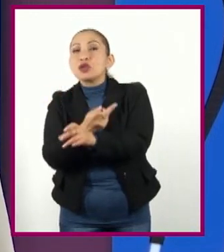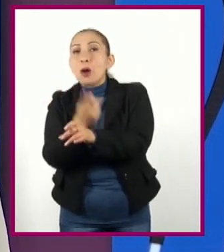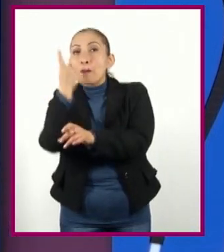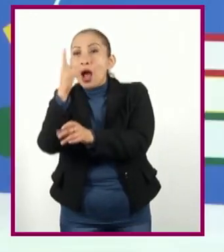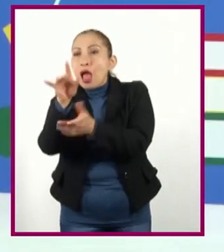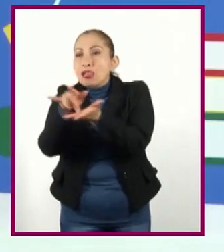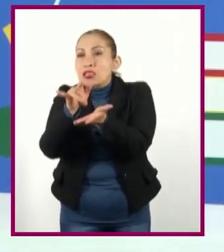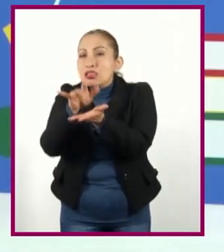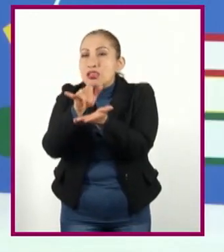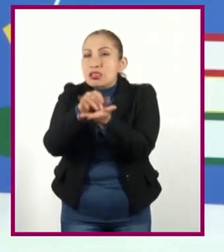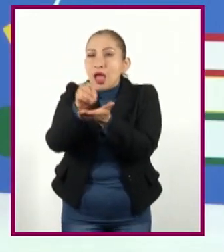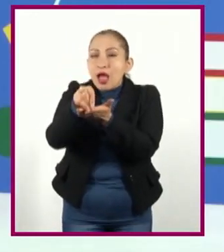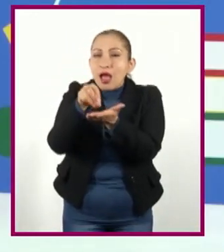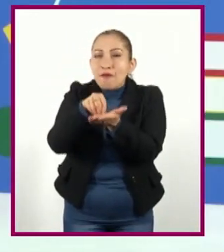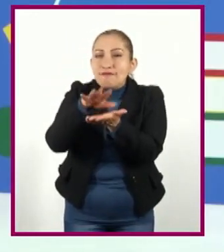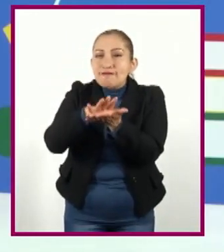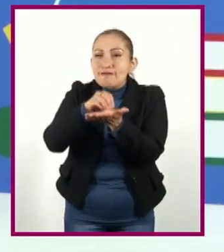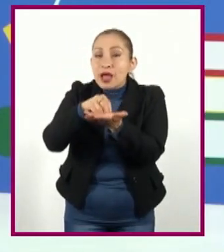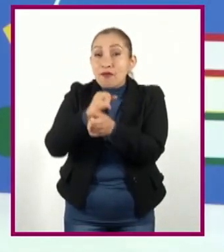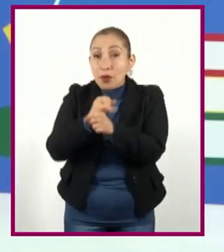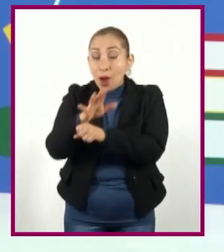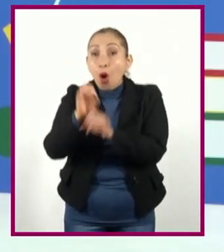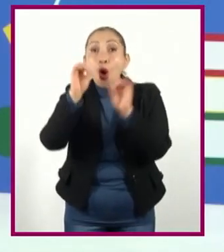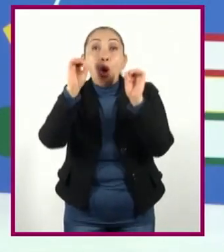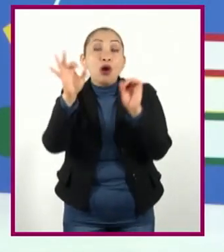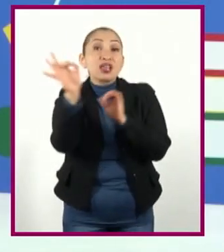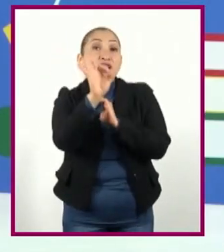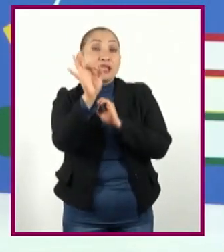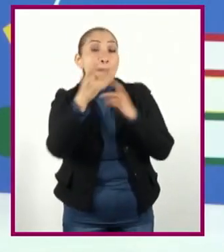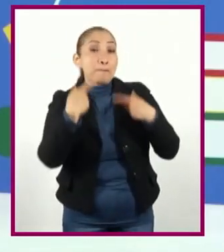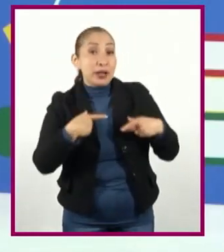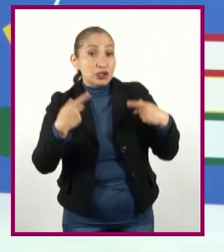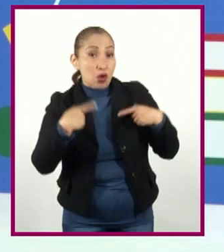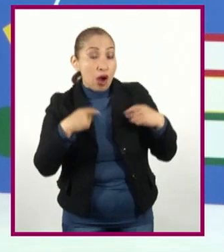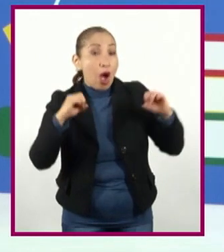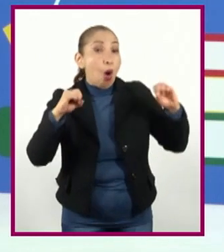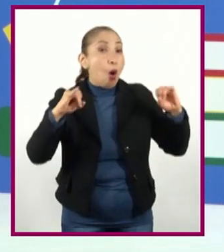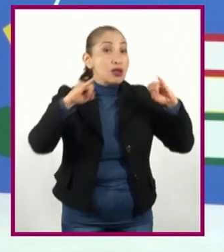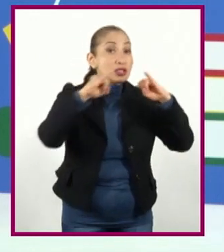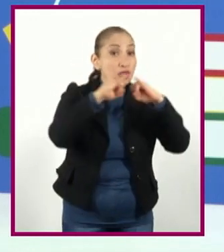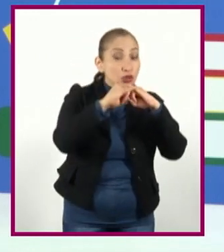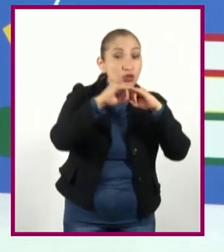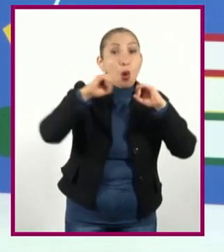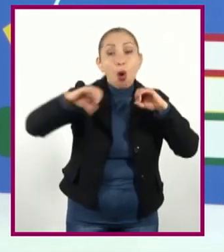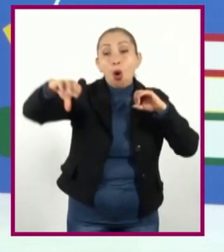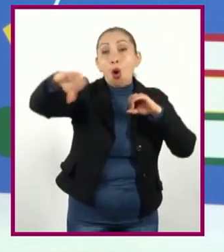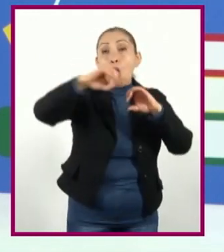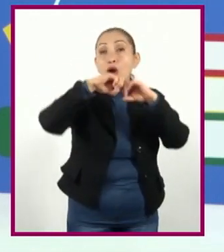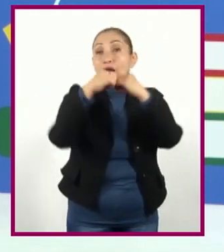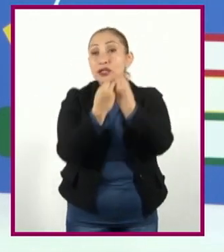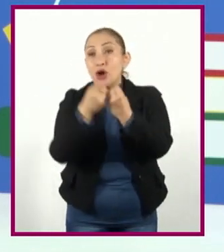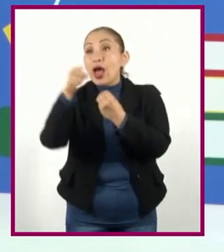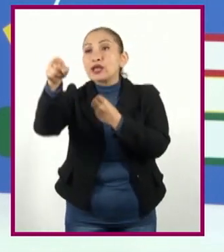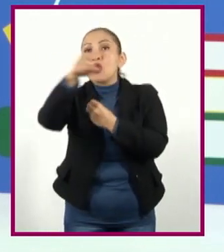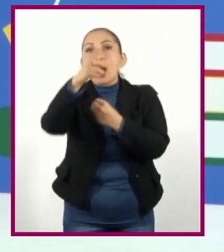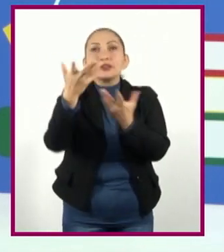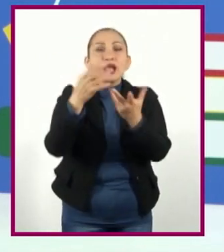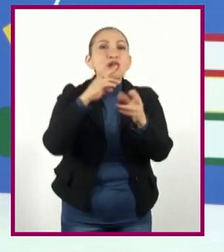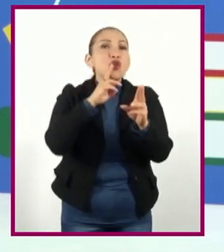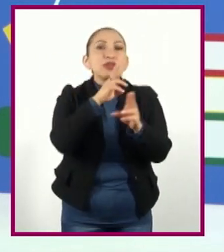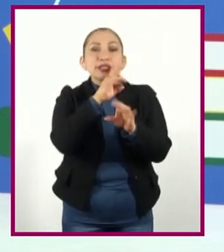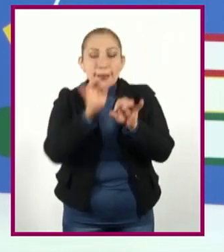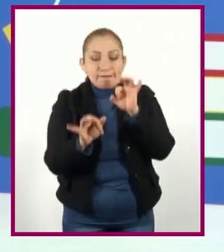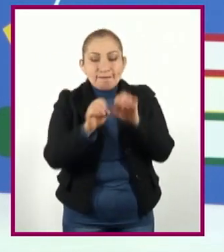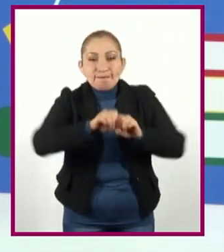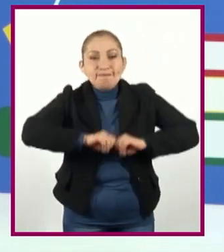pero también es posible que personas, instituciones y organismos de todo tipo generen noticias. Por